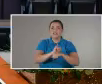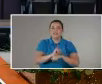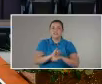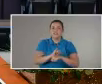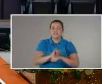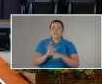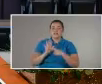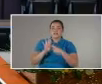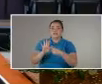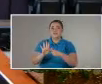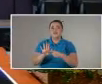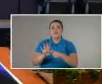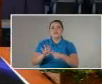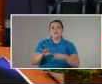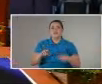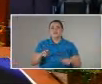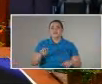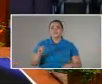corazón está llorando,